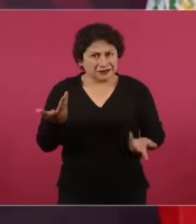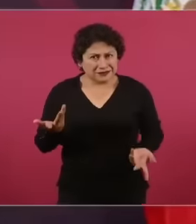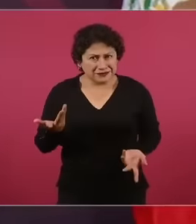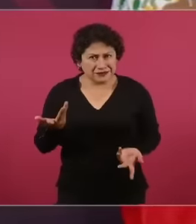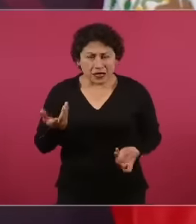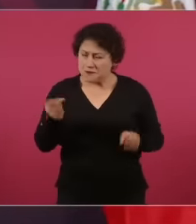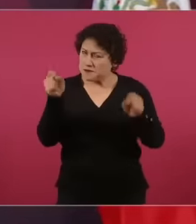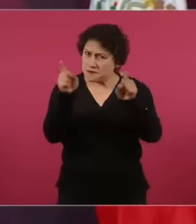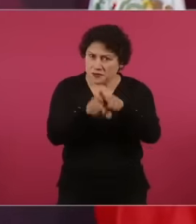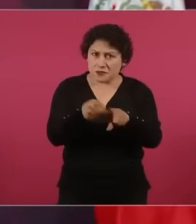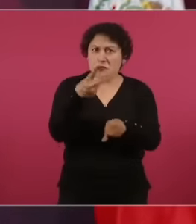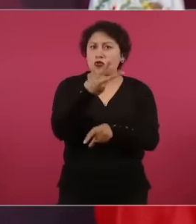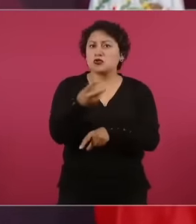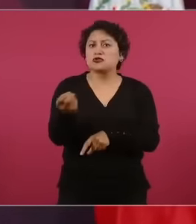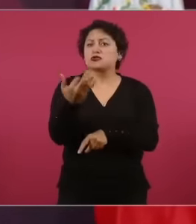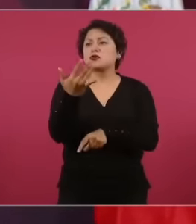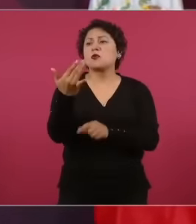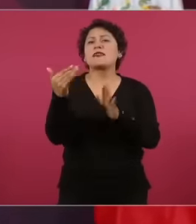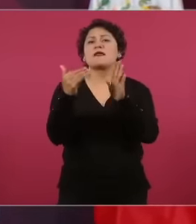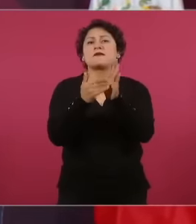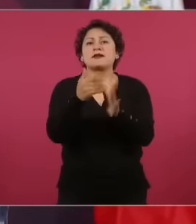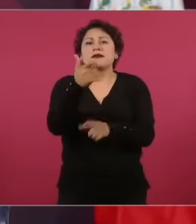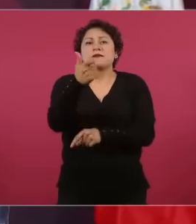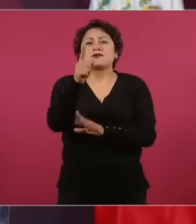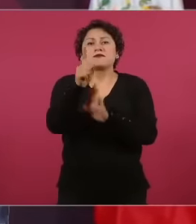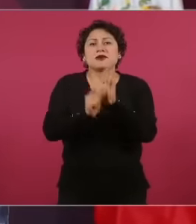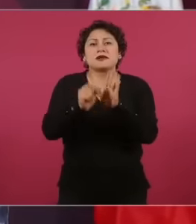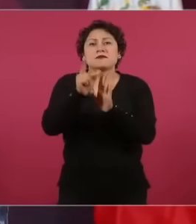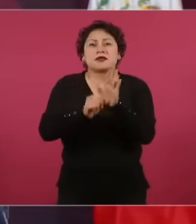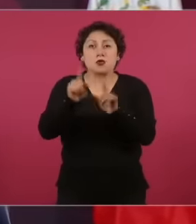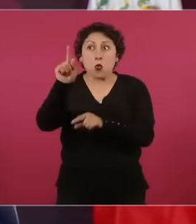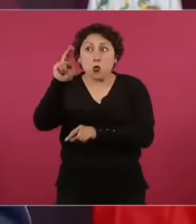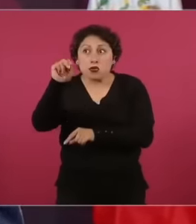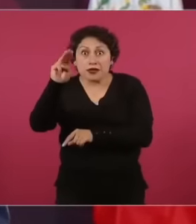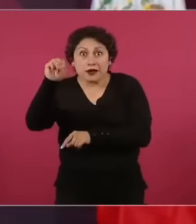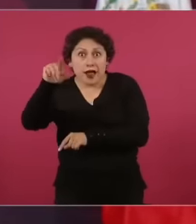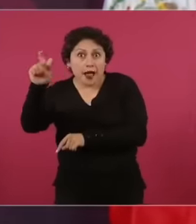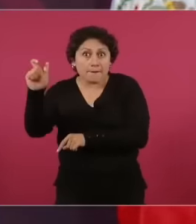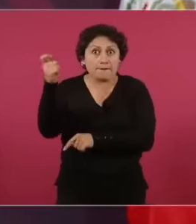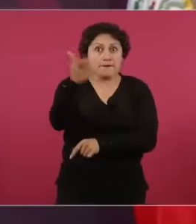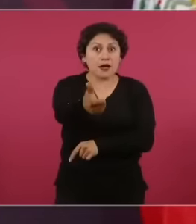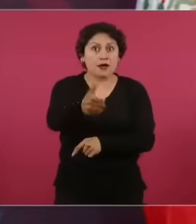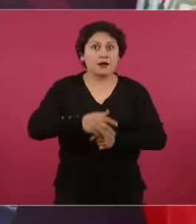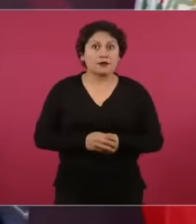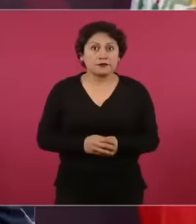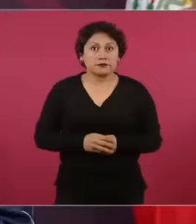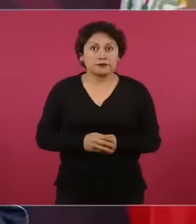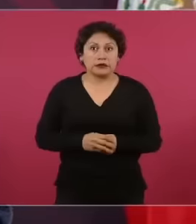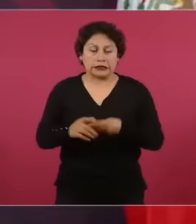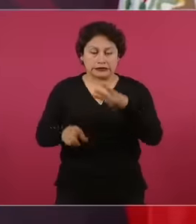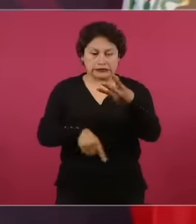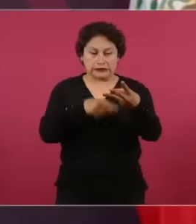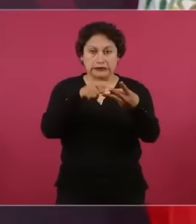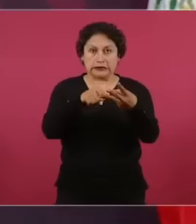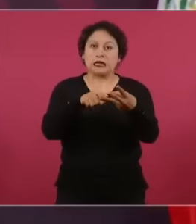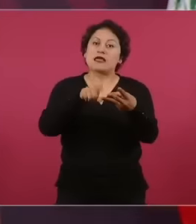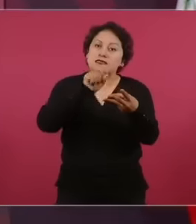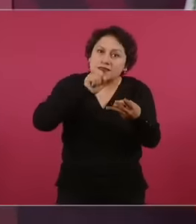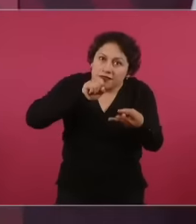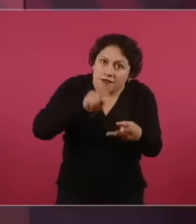250,000 pesos mensuales en la UNAM, pero también cobra en la Universidad de Sinaloa.